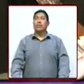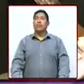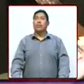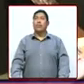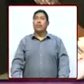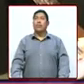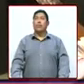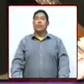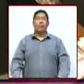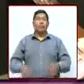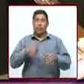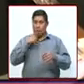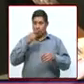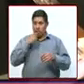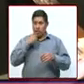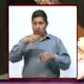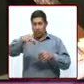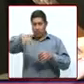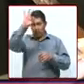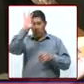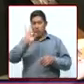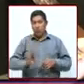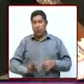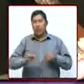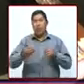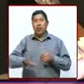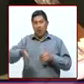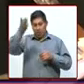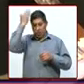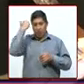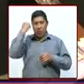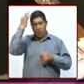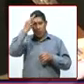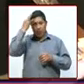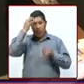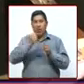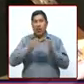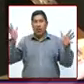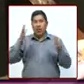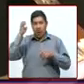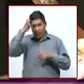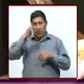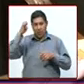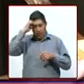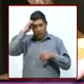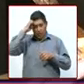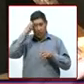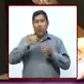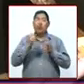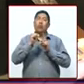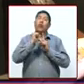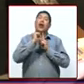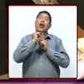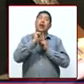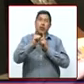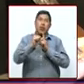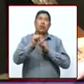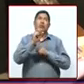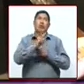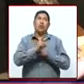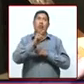cargo no haber sido designado anteriormente como fiscal general del estado de conformidad artículo